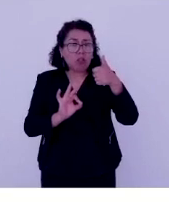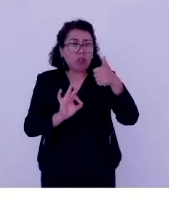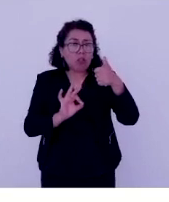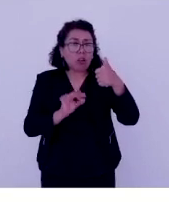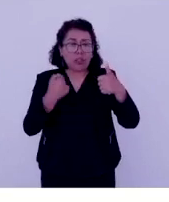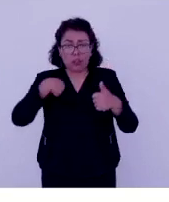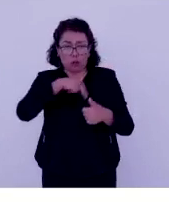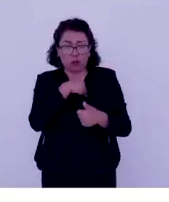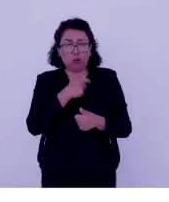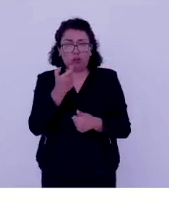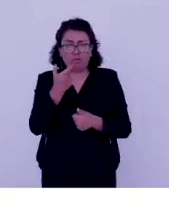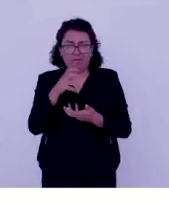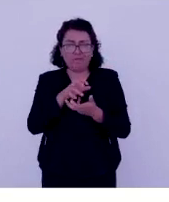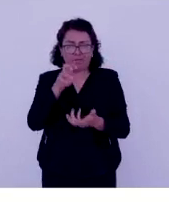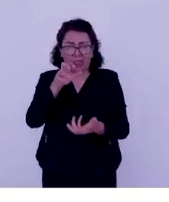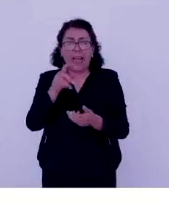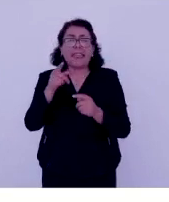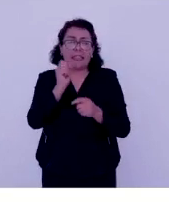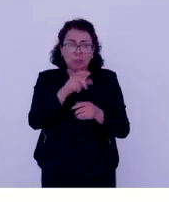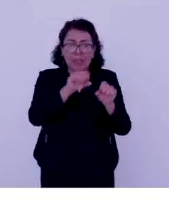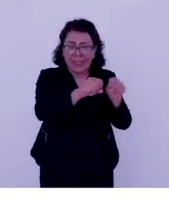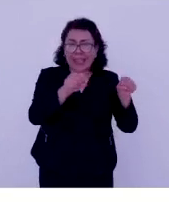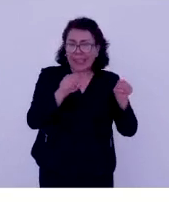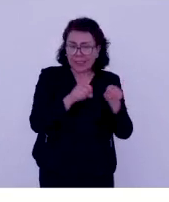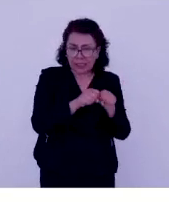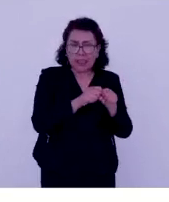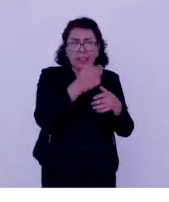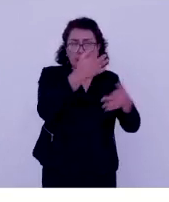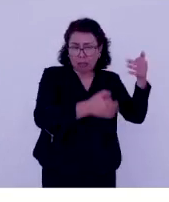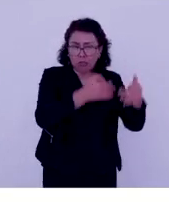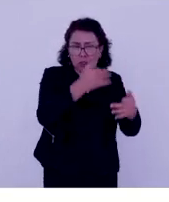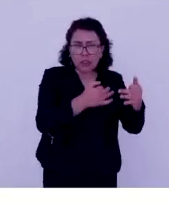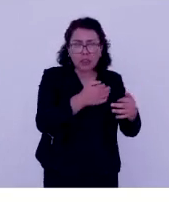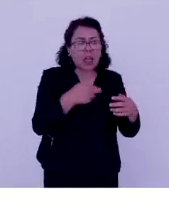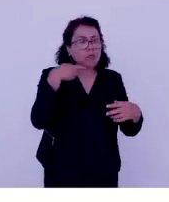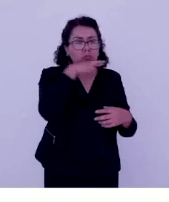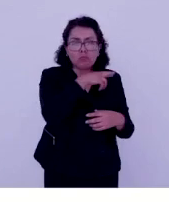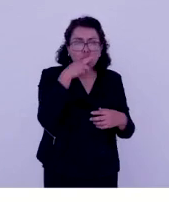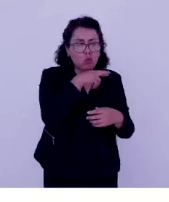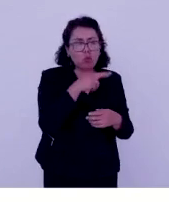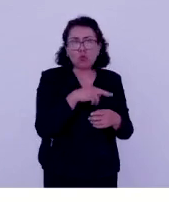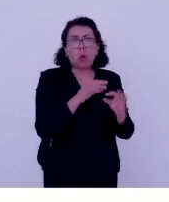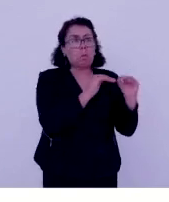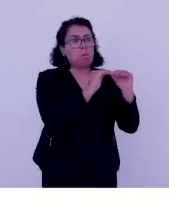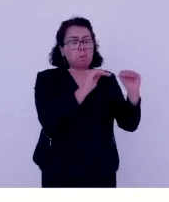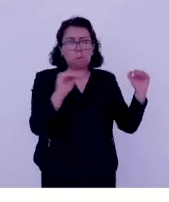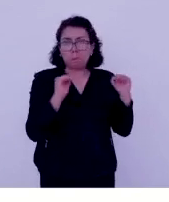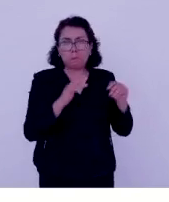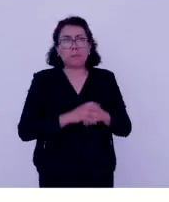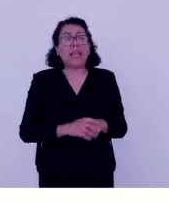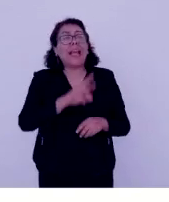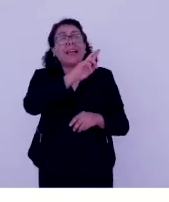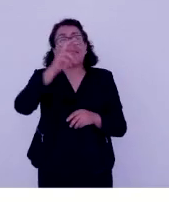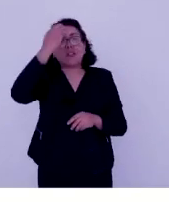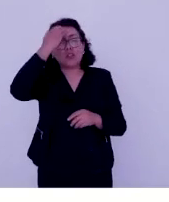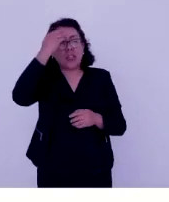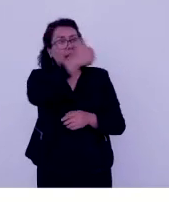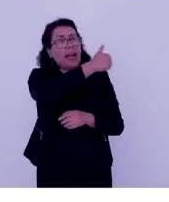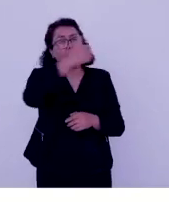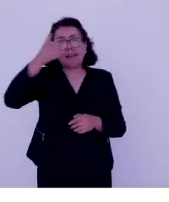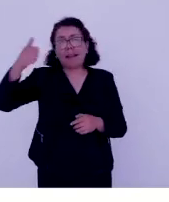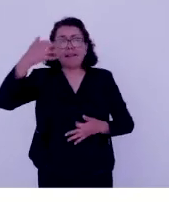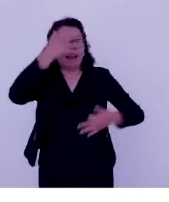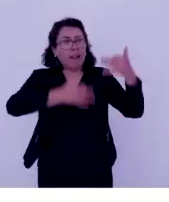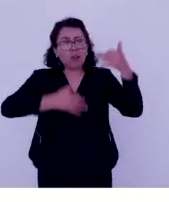de los recursos competencias de las salas de segunda instancia Se resuelven de forma unitaria mi reconocimiento a las magistradas y